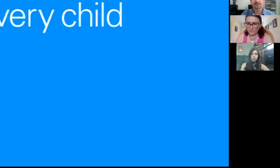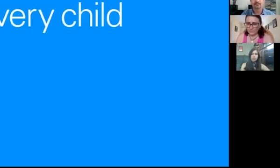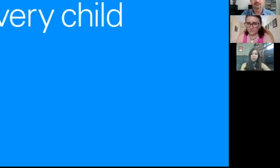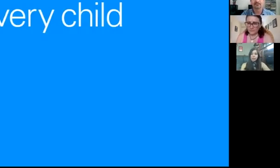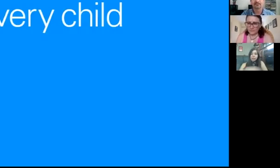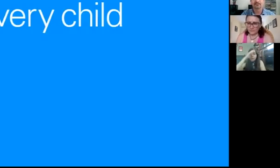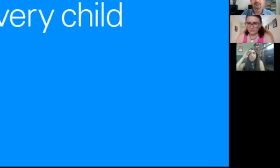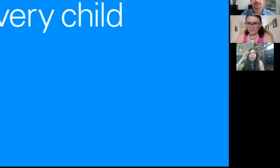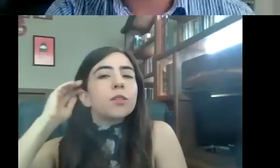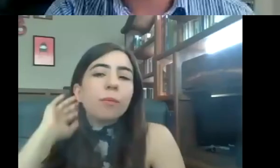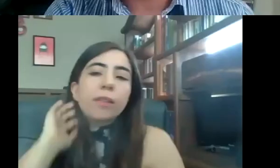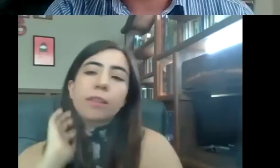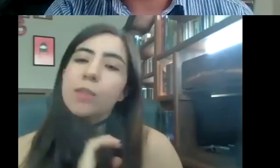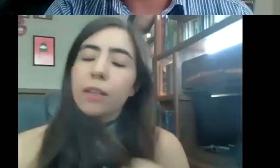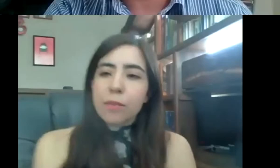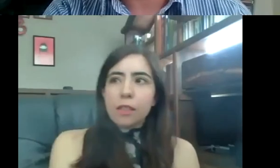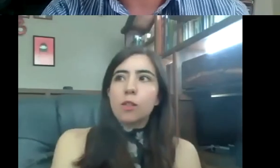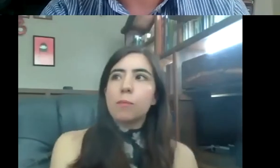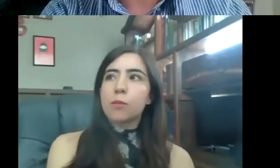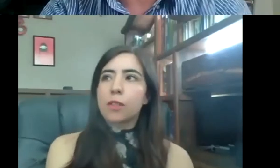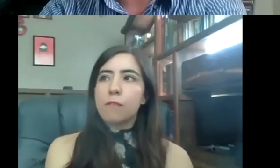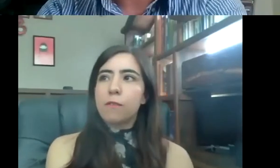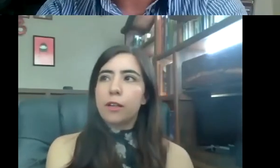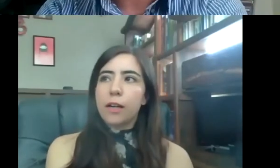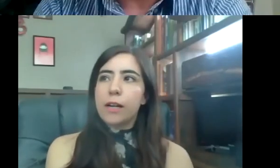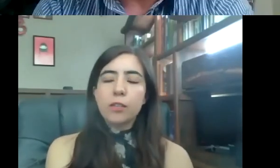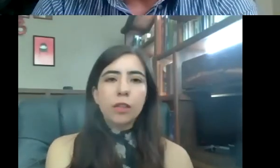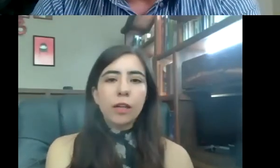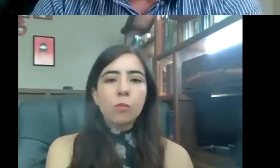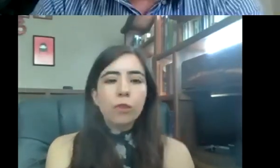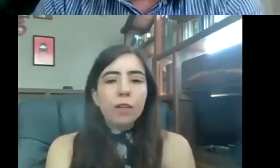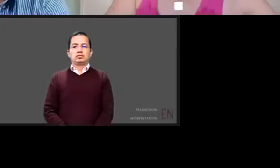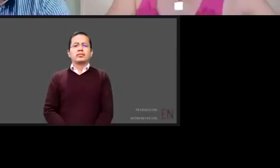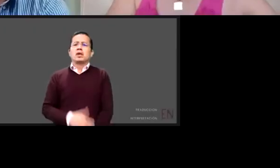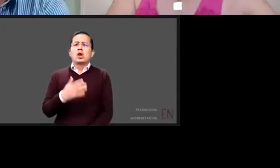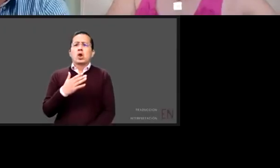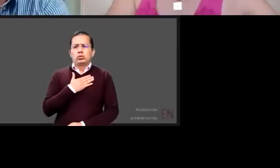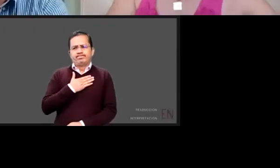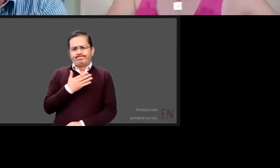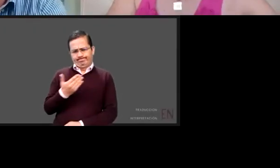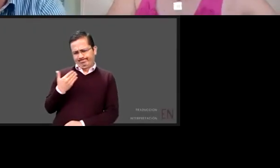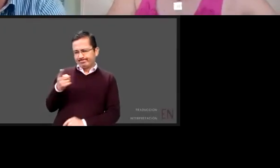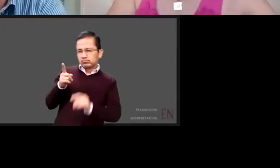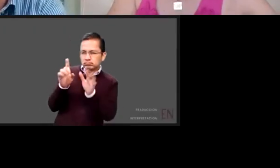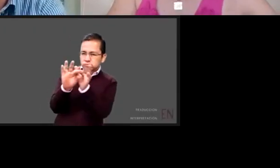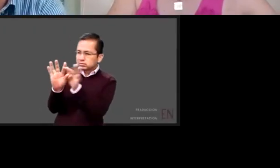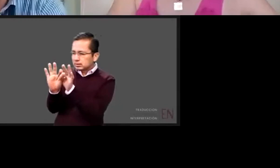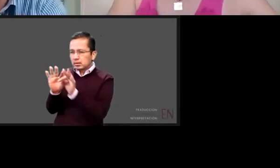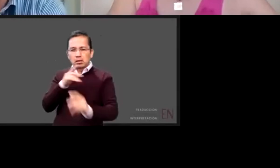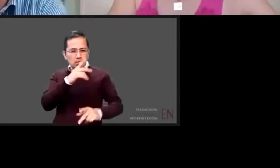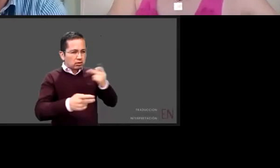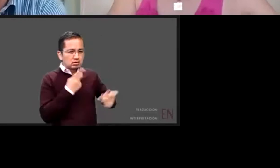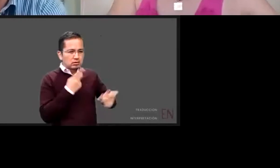las preguntas y de los comentarios que han venido, me gustaría enfocar como de los elementos más comunes